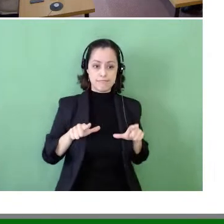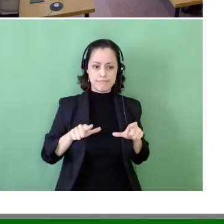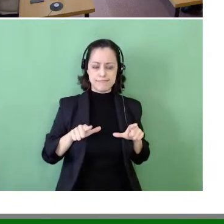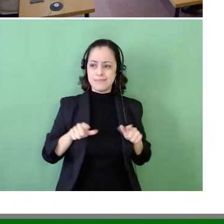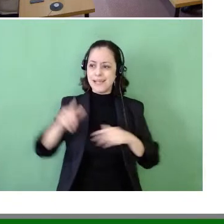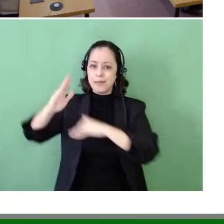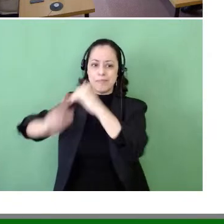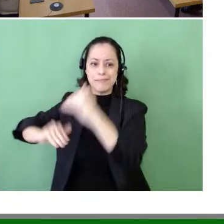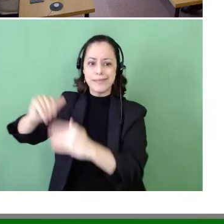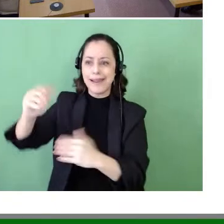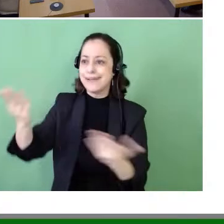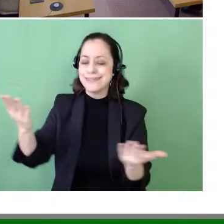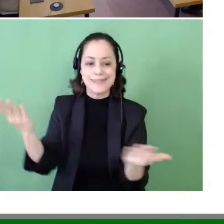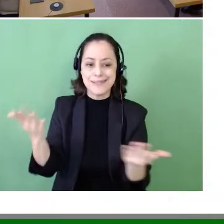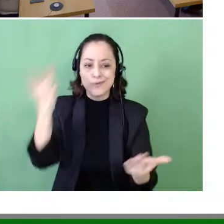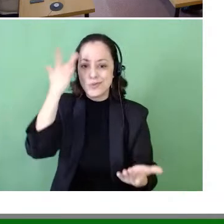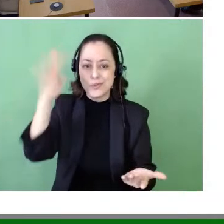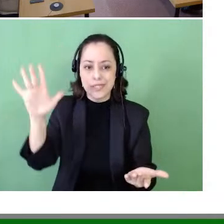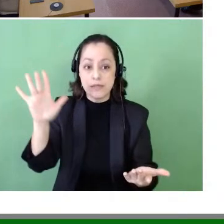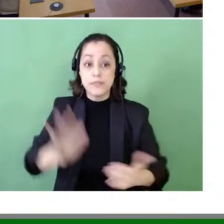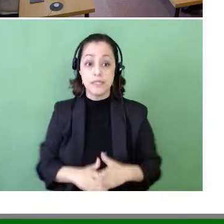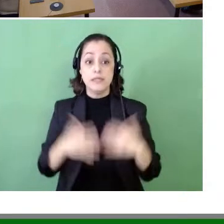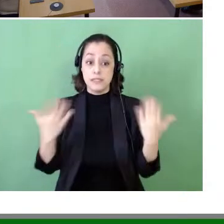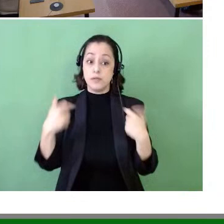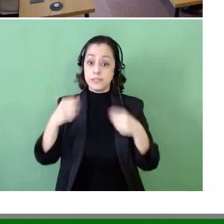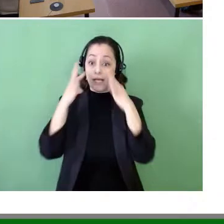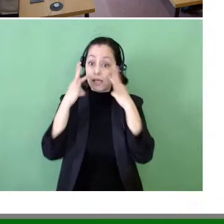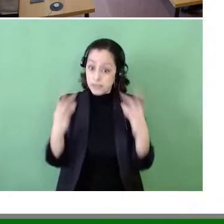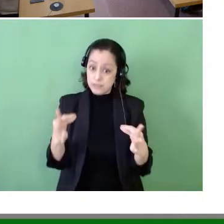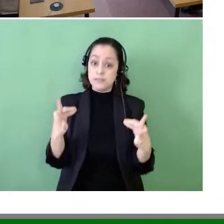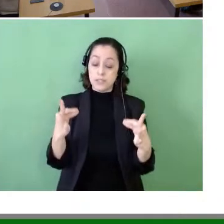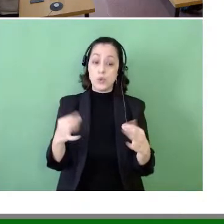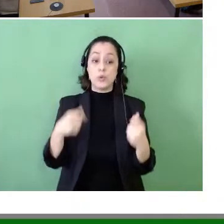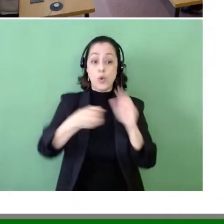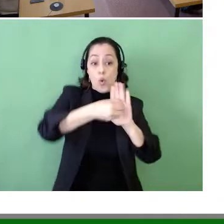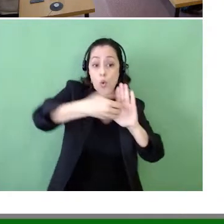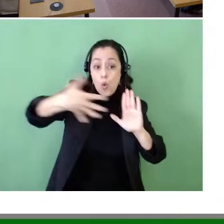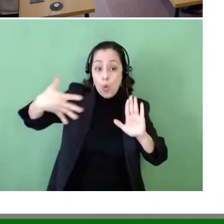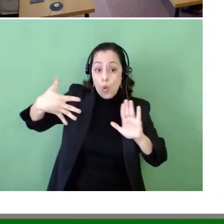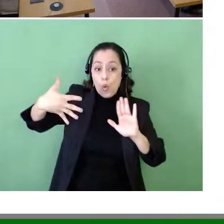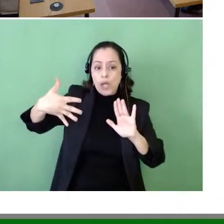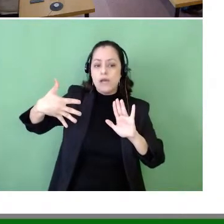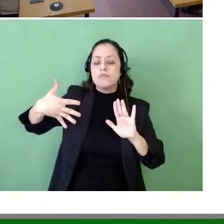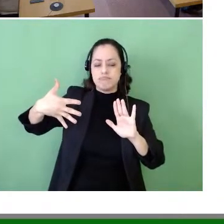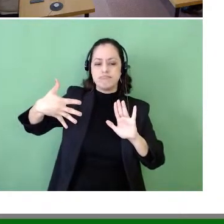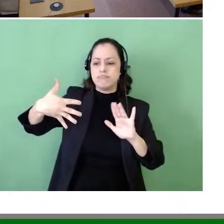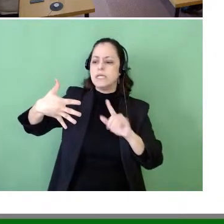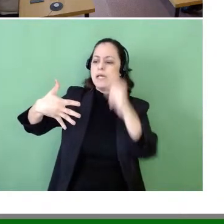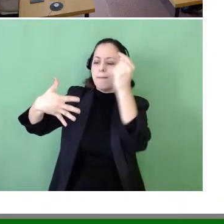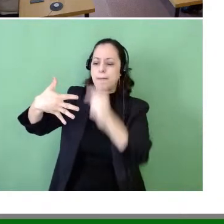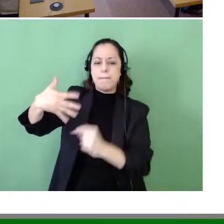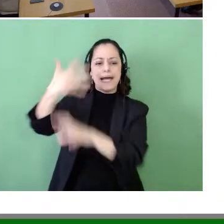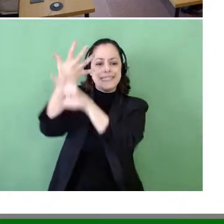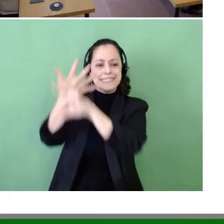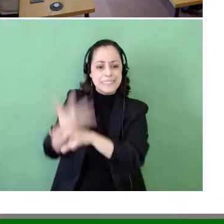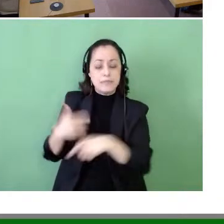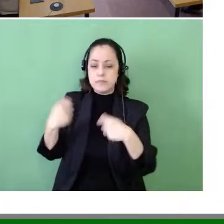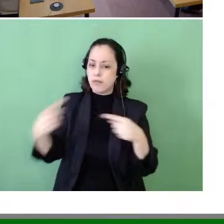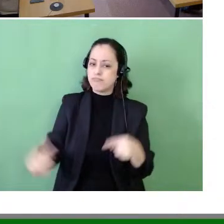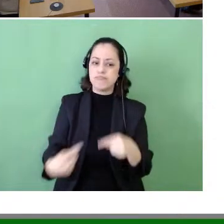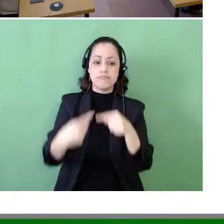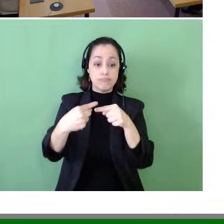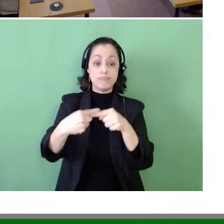necesita. Entonces, llamamos la atención que estos diseños estén así más de acuerdo con lo que pide el